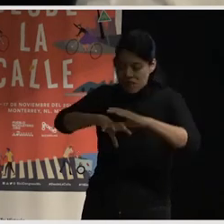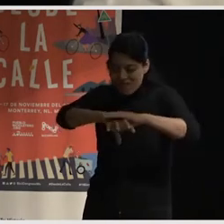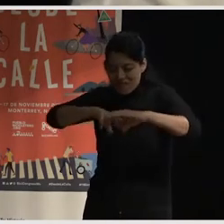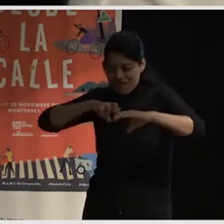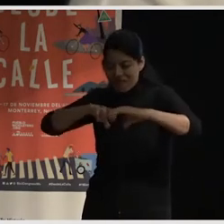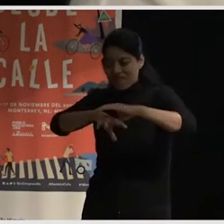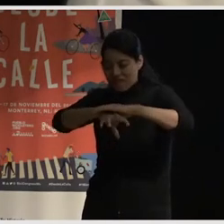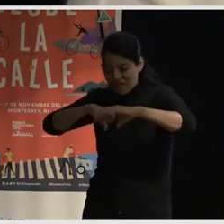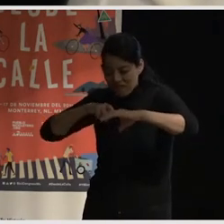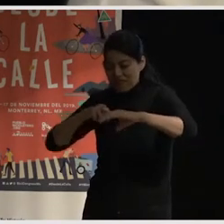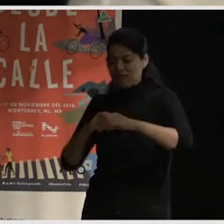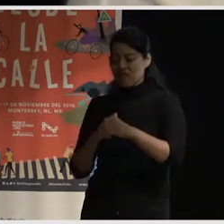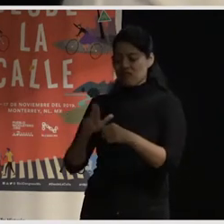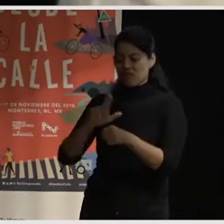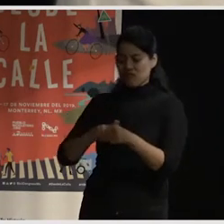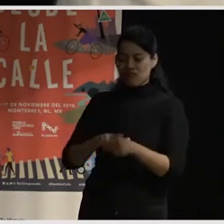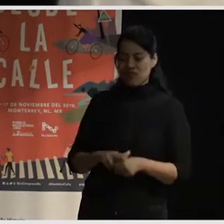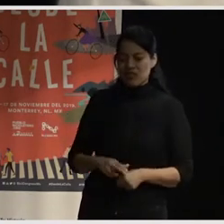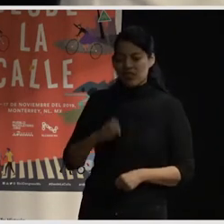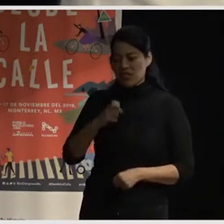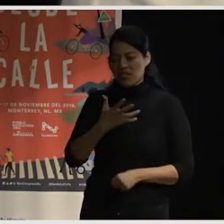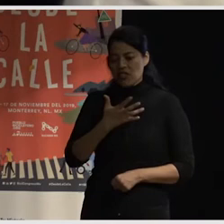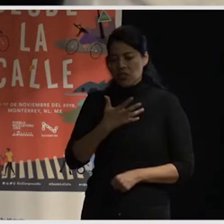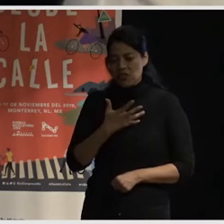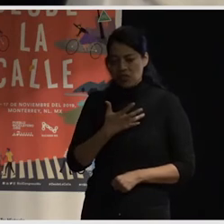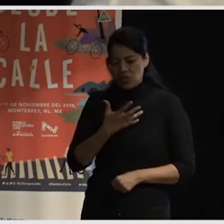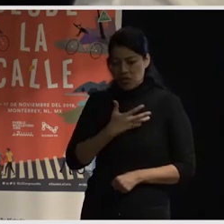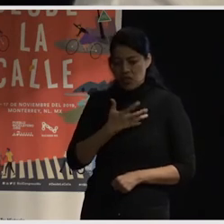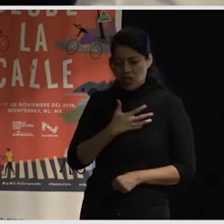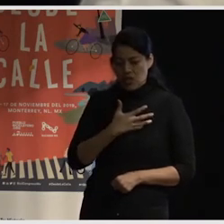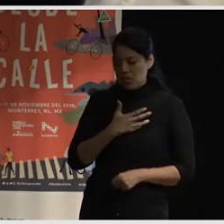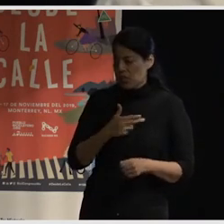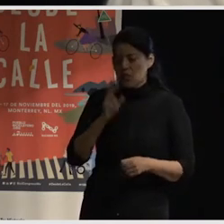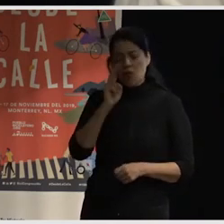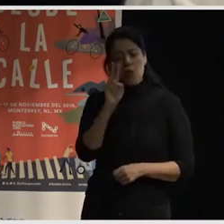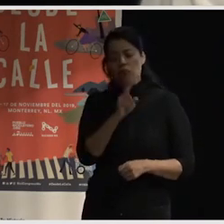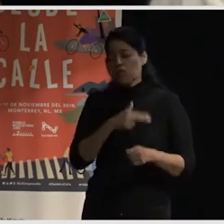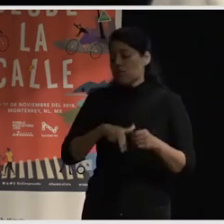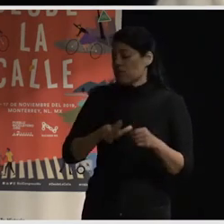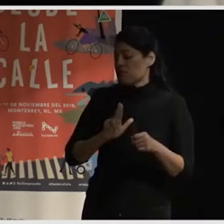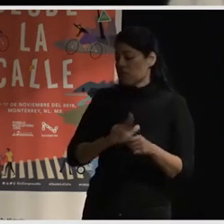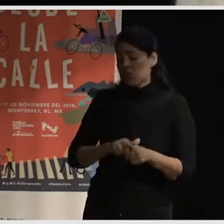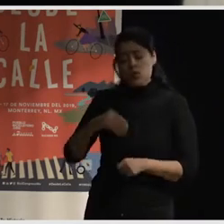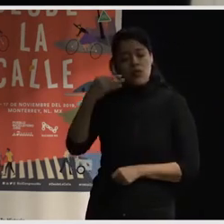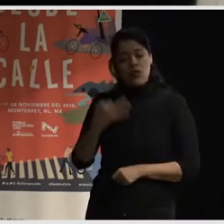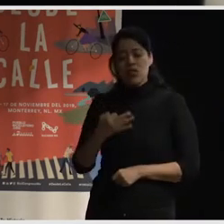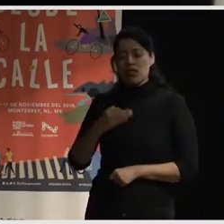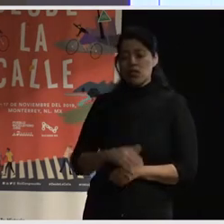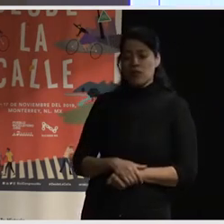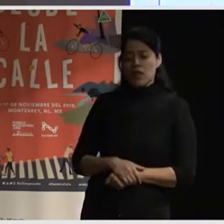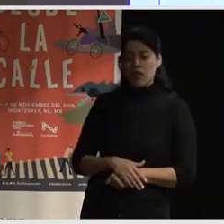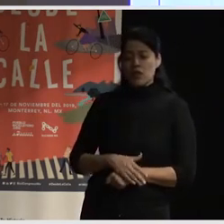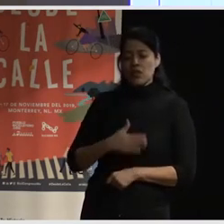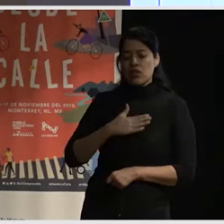etcétera y eso tiene lo tenemos totalmente normalizado lo tenemos totalmente aceptado y